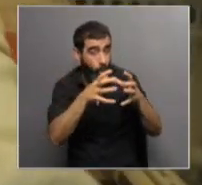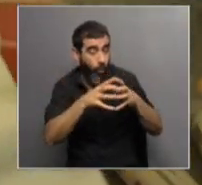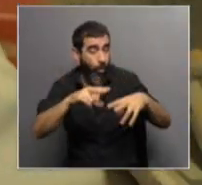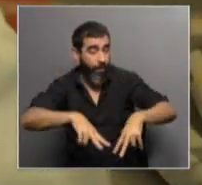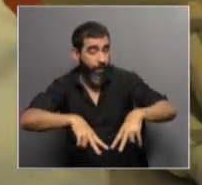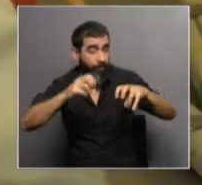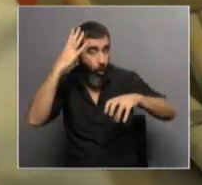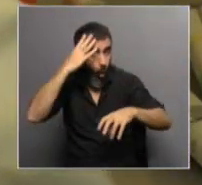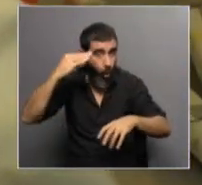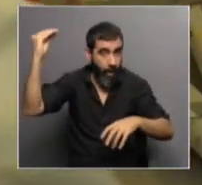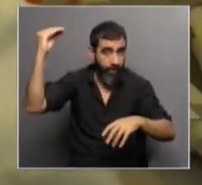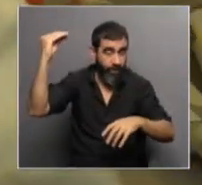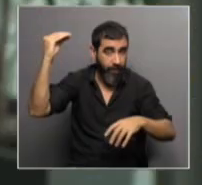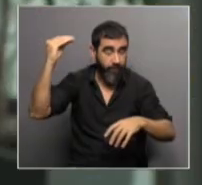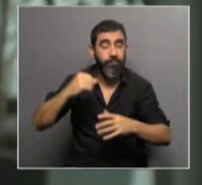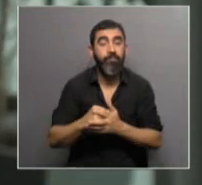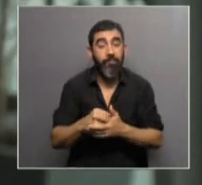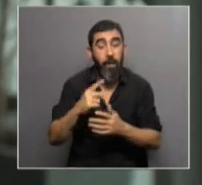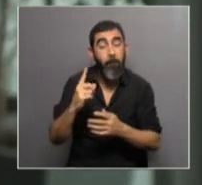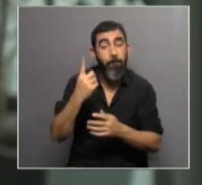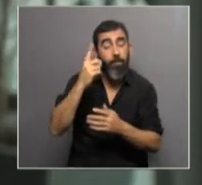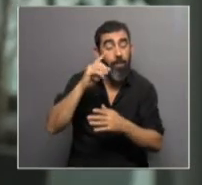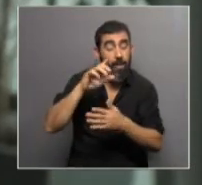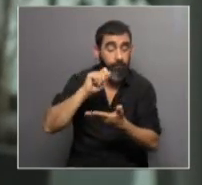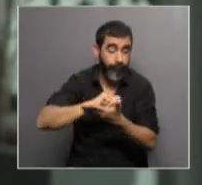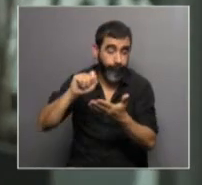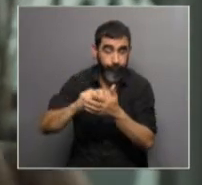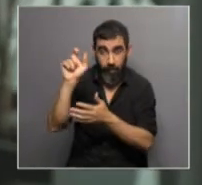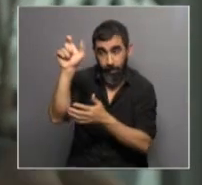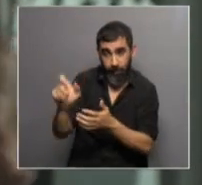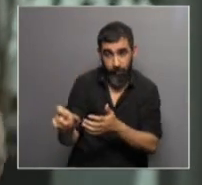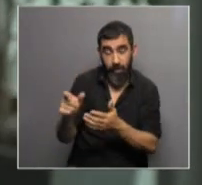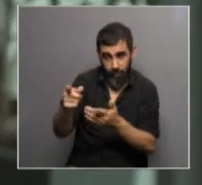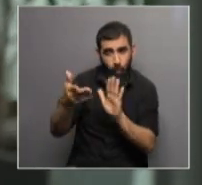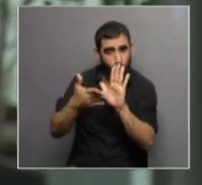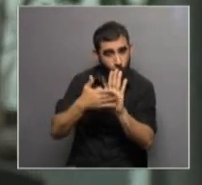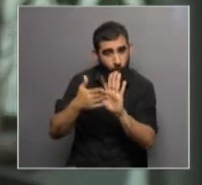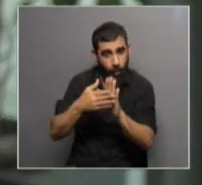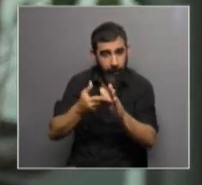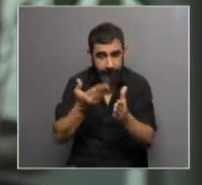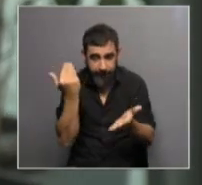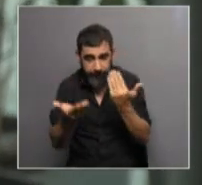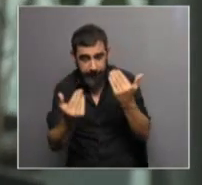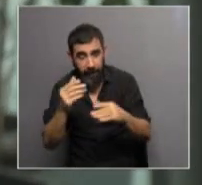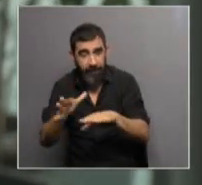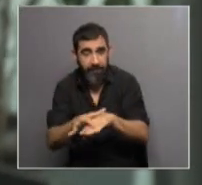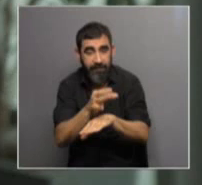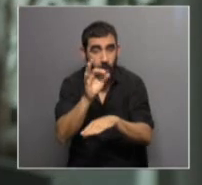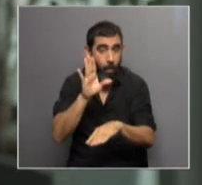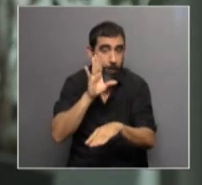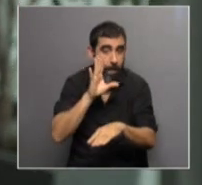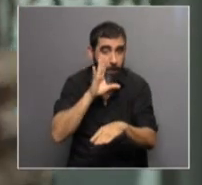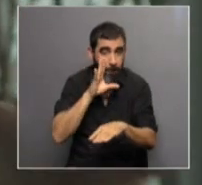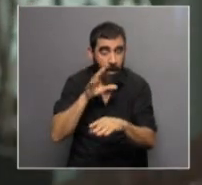holanda dirigido por el doctor jan kléber cuyo primer autor es hato y ellos demostraron que aislando células madres y poniéndolas en